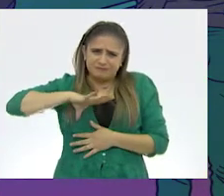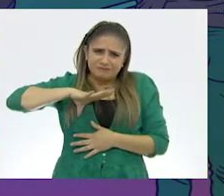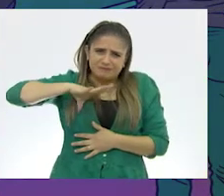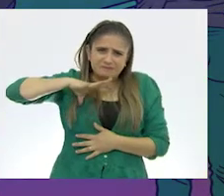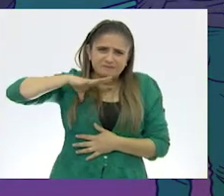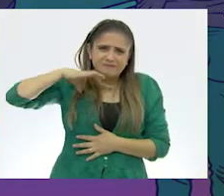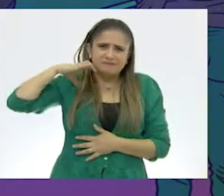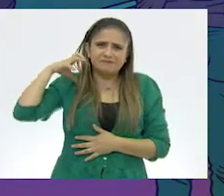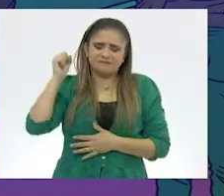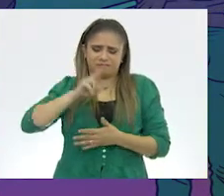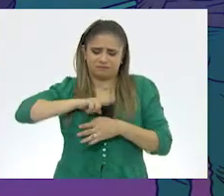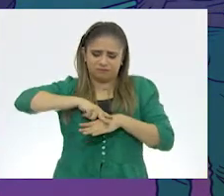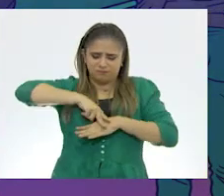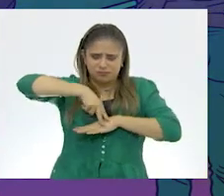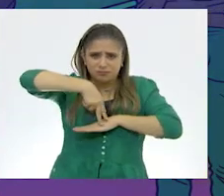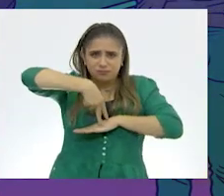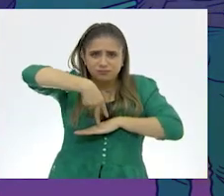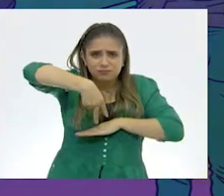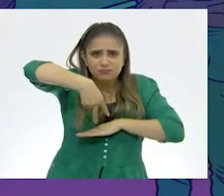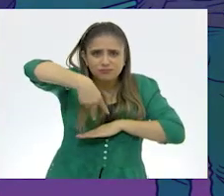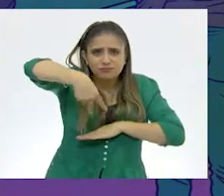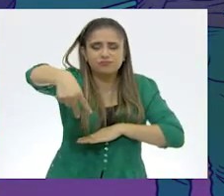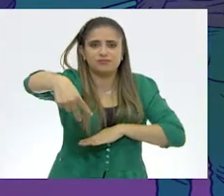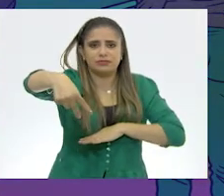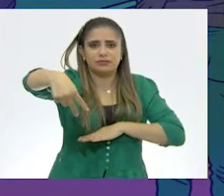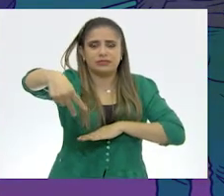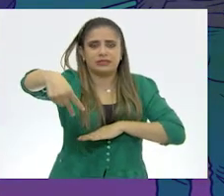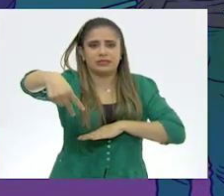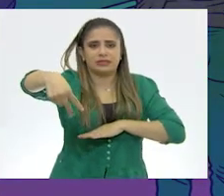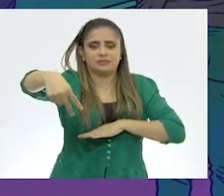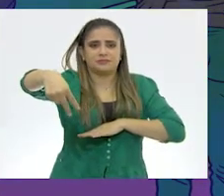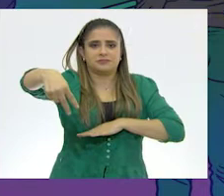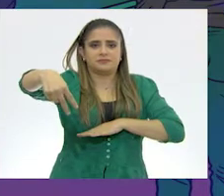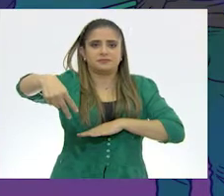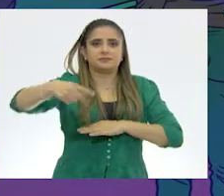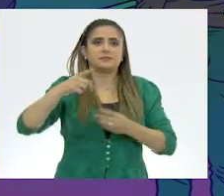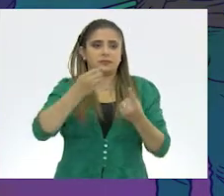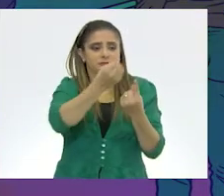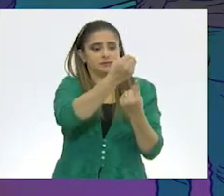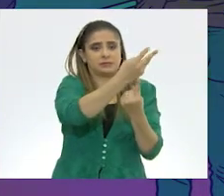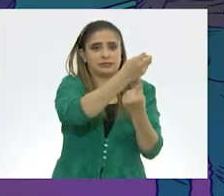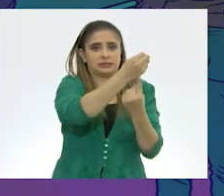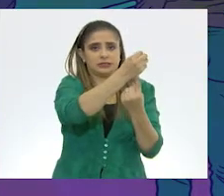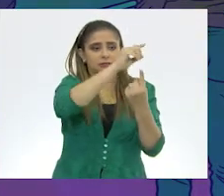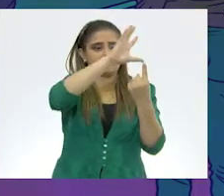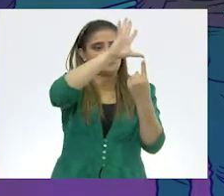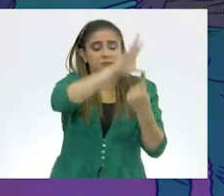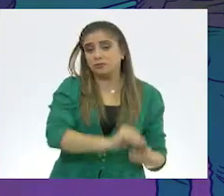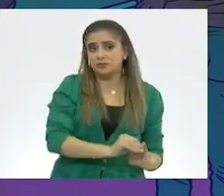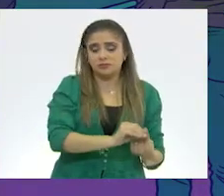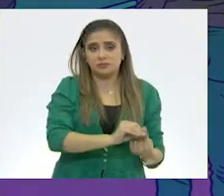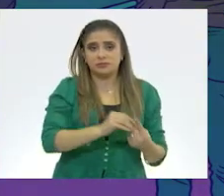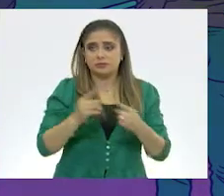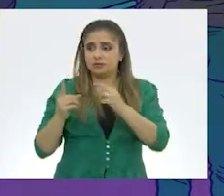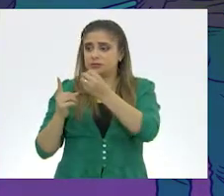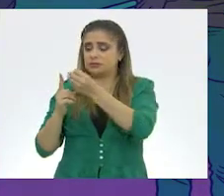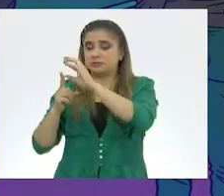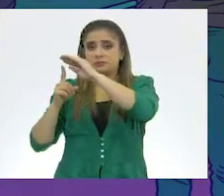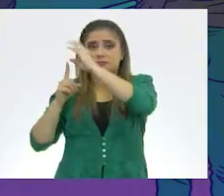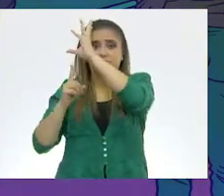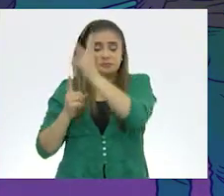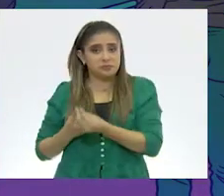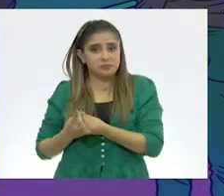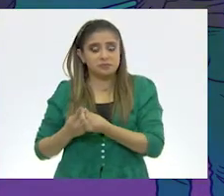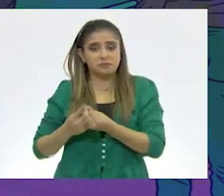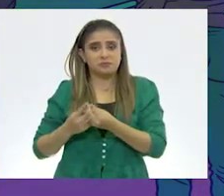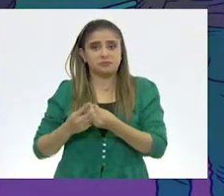cadáver. Cayó este con gran aparato, partiendo por la mitad un cirio que se apagó instantáneamente. Cayó con la